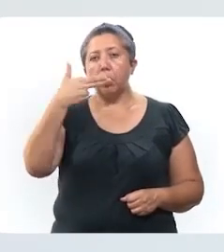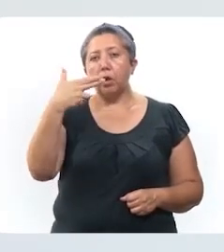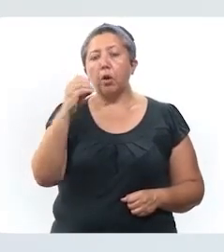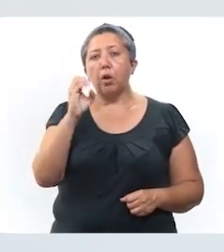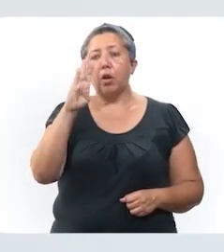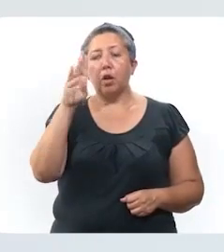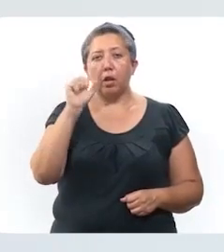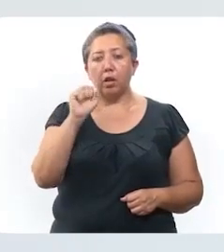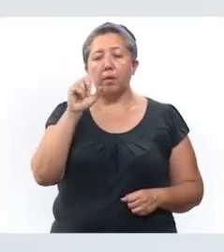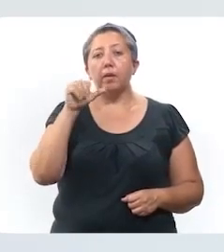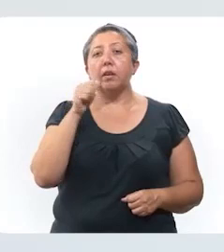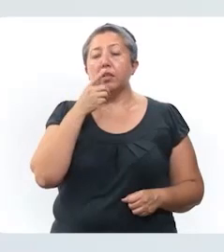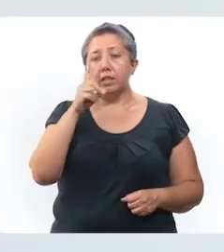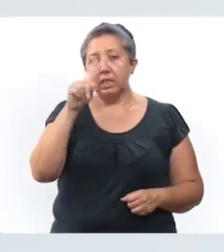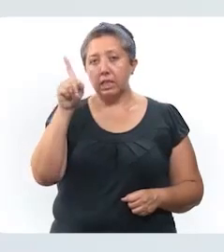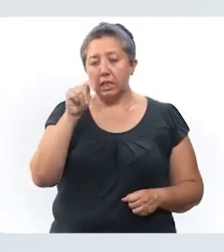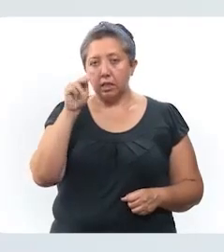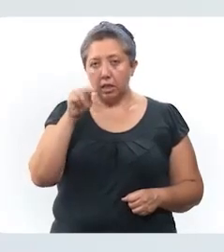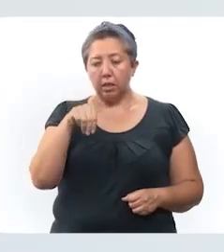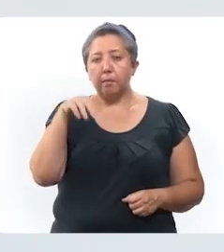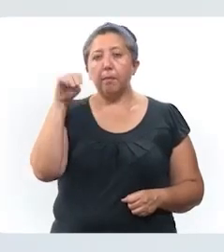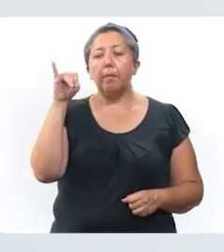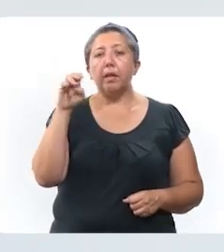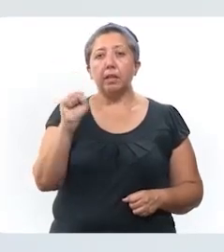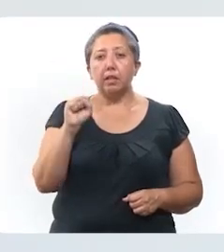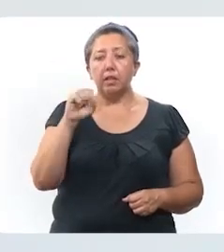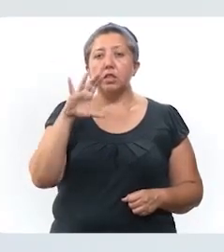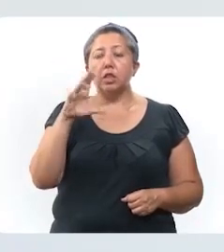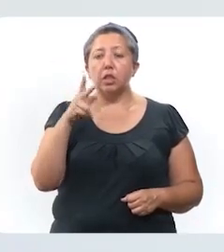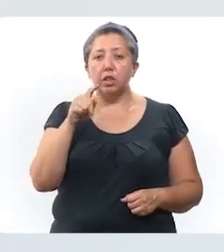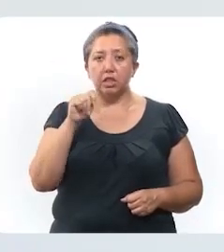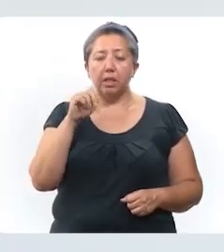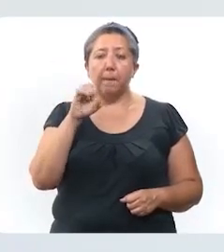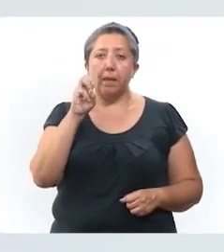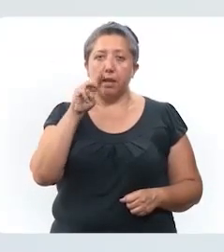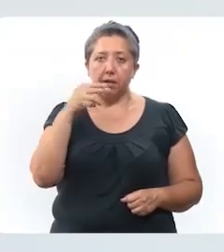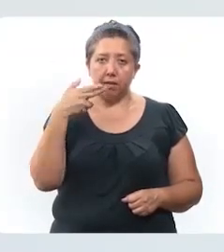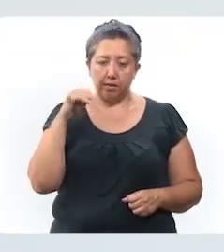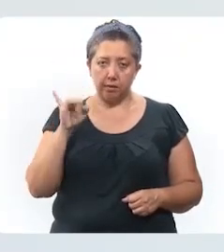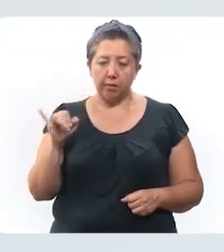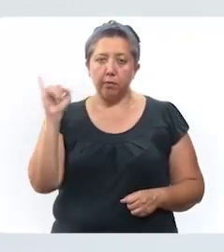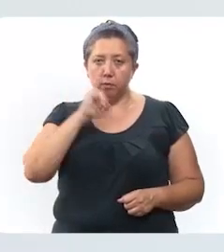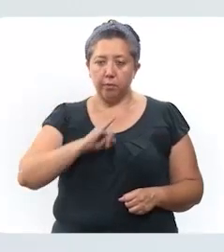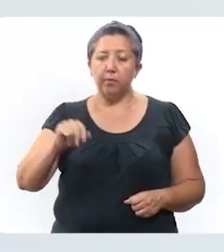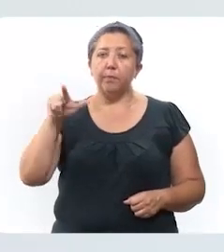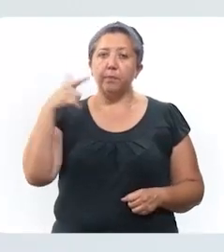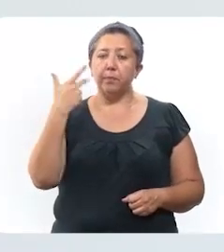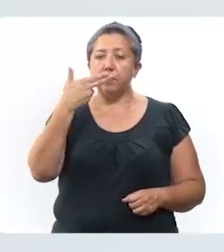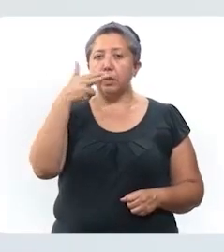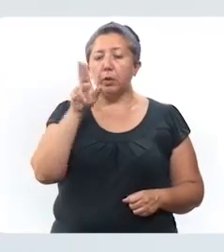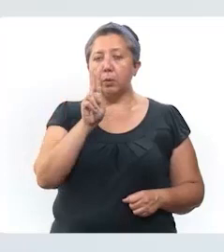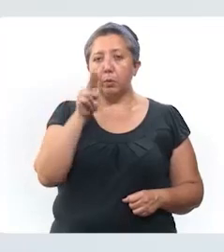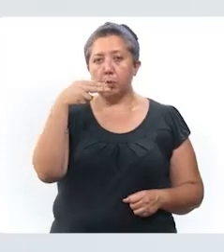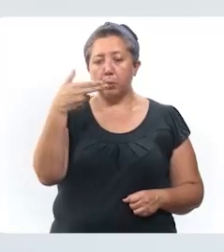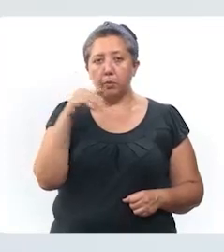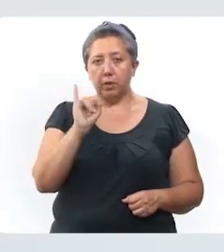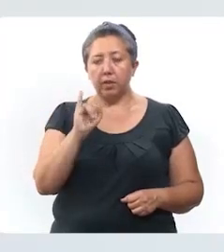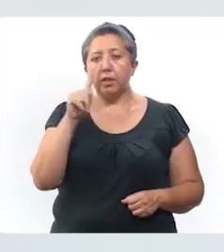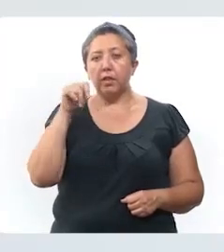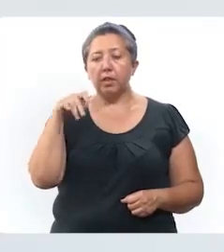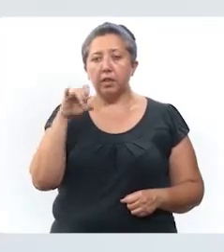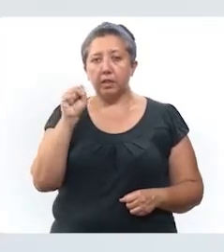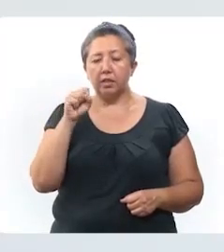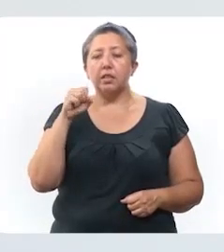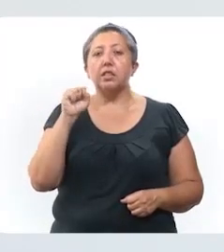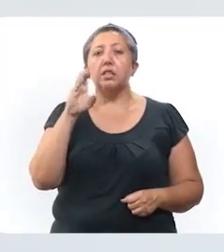Jocabá, Joctún, Tixmehuac, Tzán, Maní, Tatsiu, Chacom y Samajil. Jueves 12, Jují, Cusamá, Tetis,